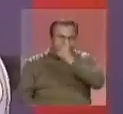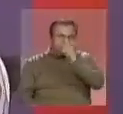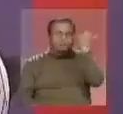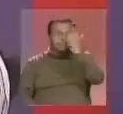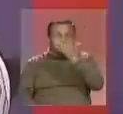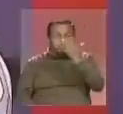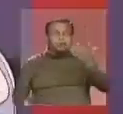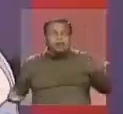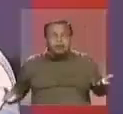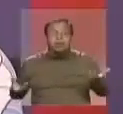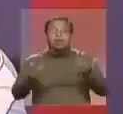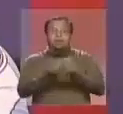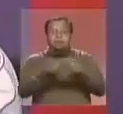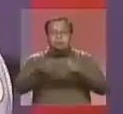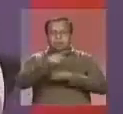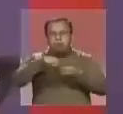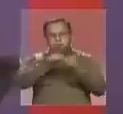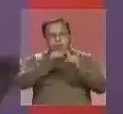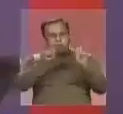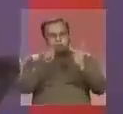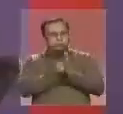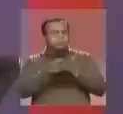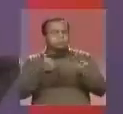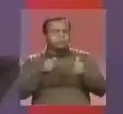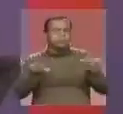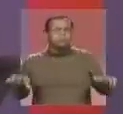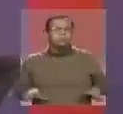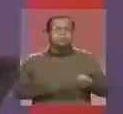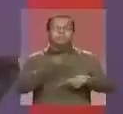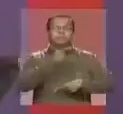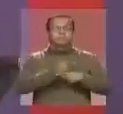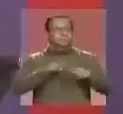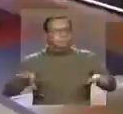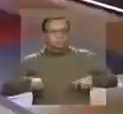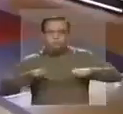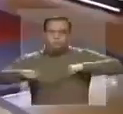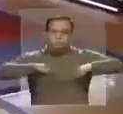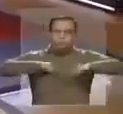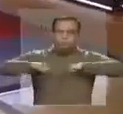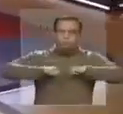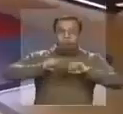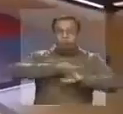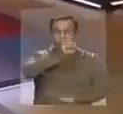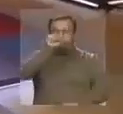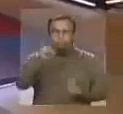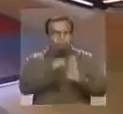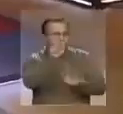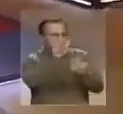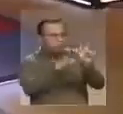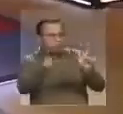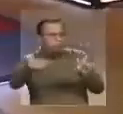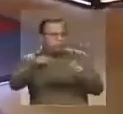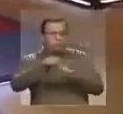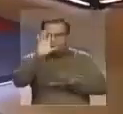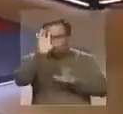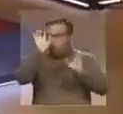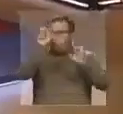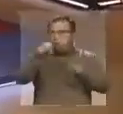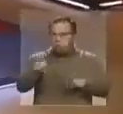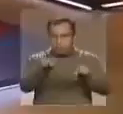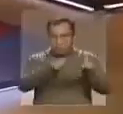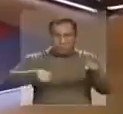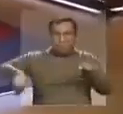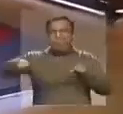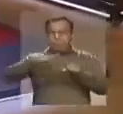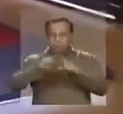afrocolombianas, raizales y palenqueras, pero es importante tomar acciones, es importante que todas las personas que tienen esa capacidad de estar